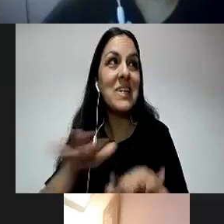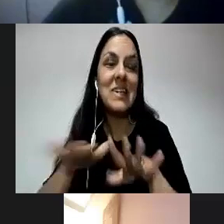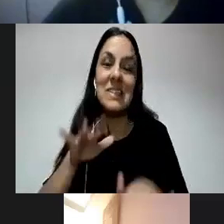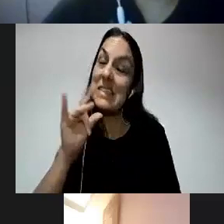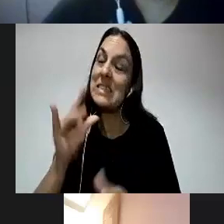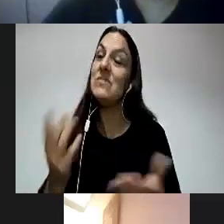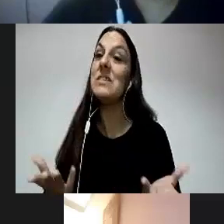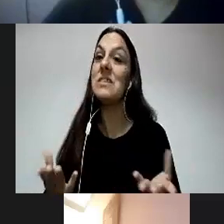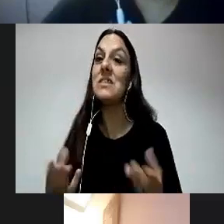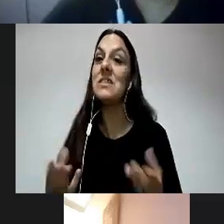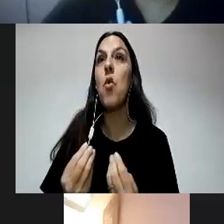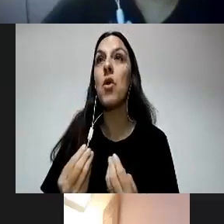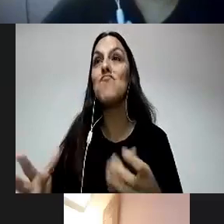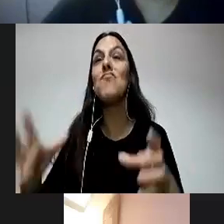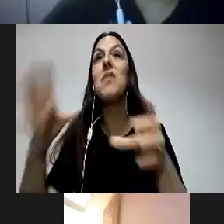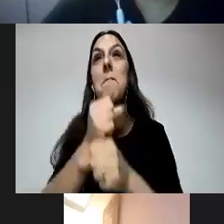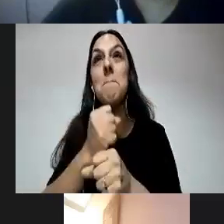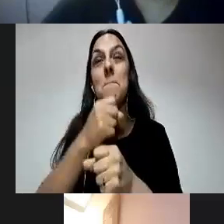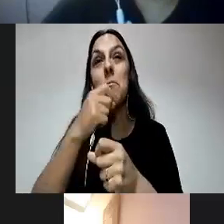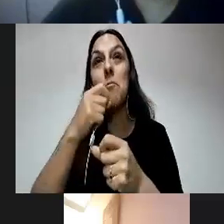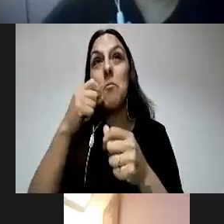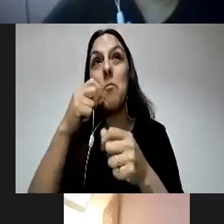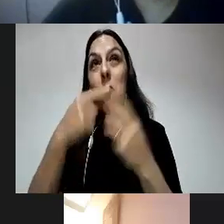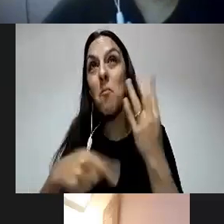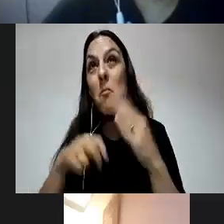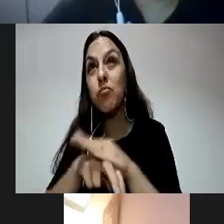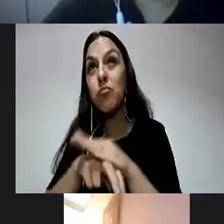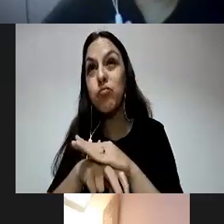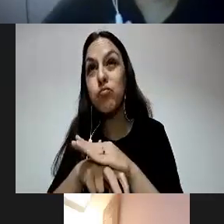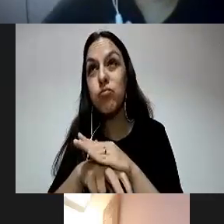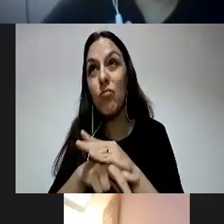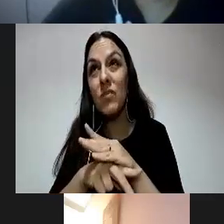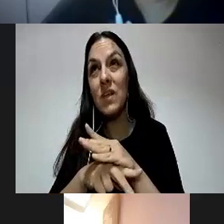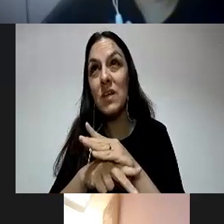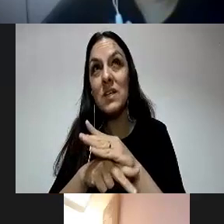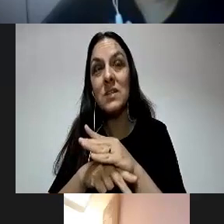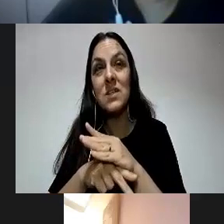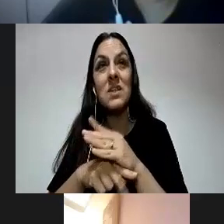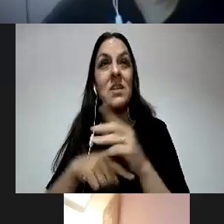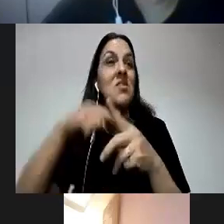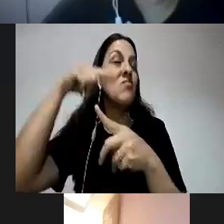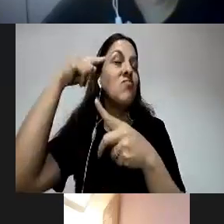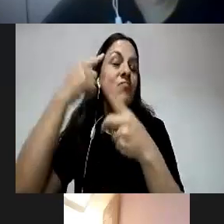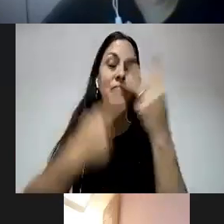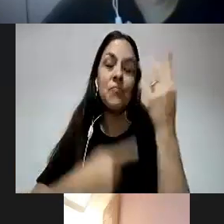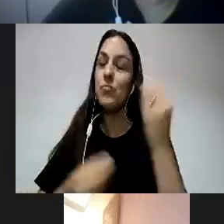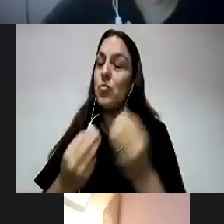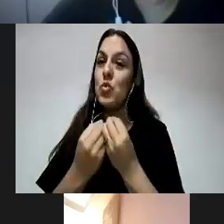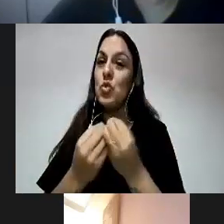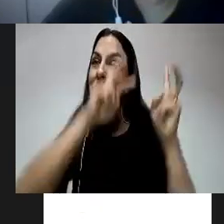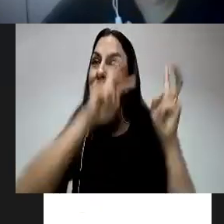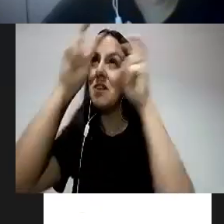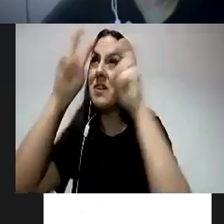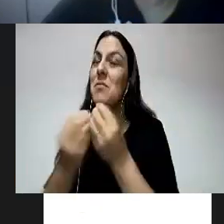porque el transporte es muy abarcativo, tiene muchas aristas, y haberle incluido el